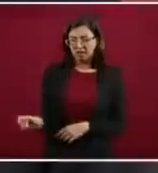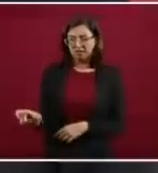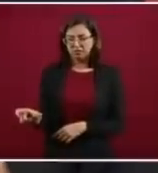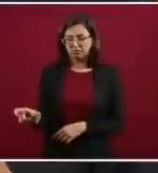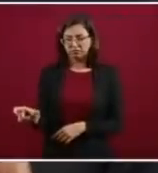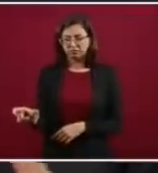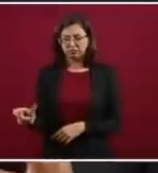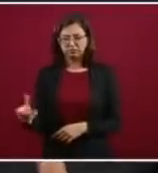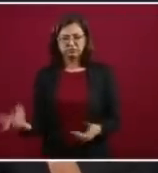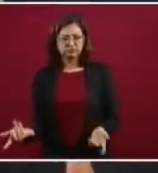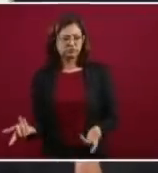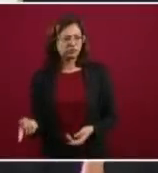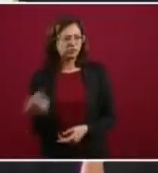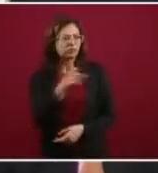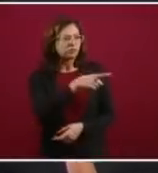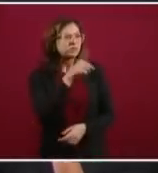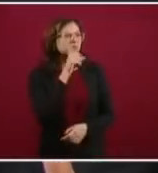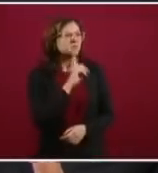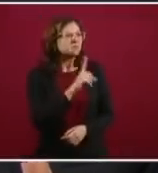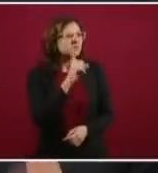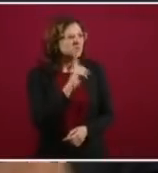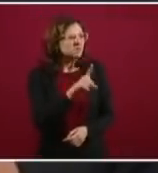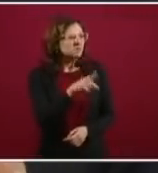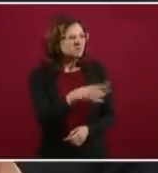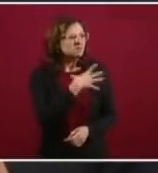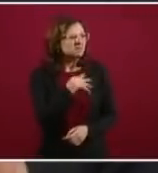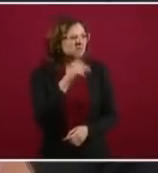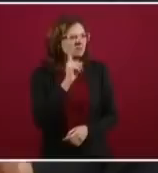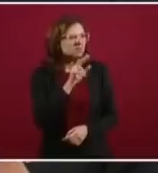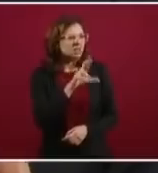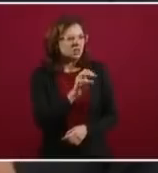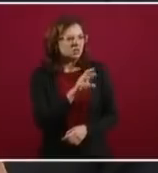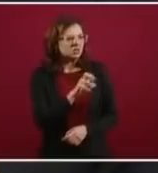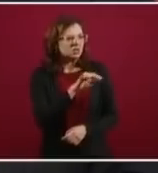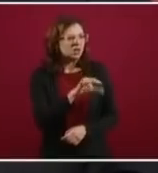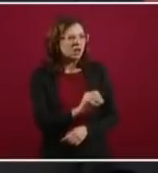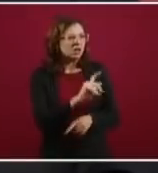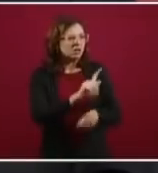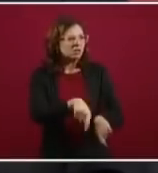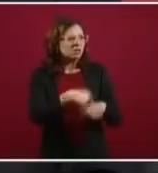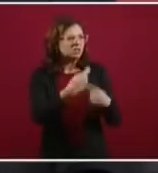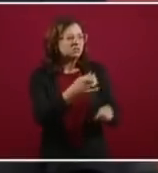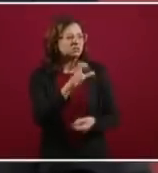una hija de doña Rosario en la Comisión de Derechos Humanos,